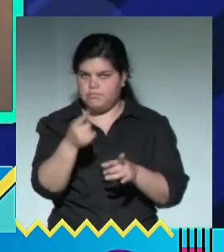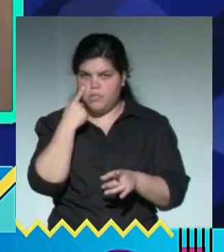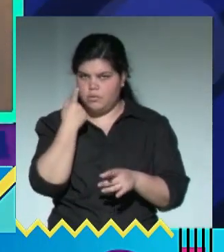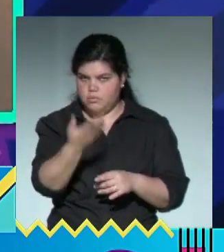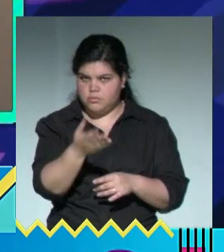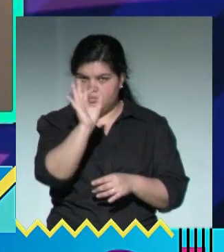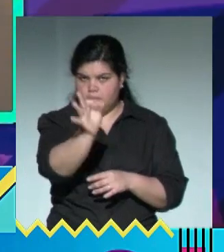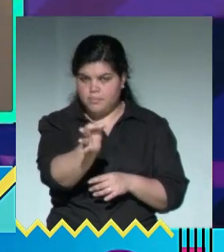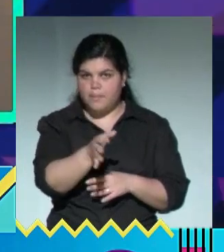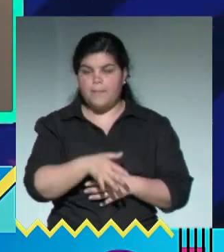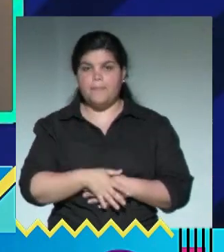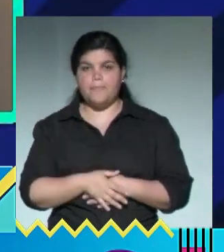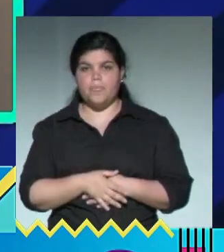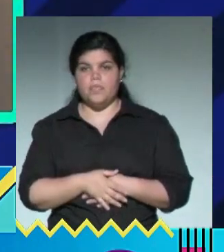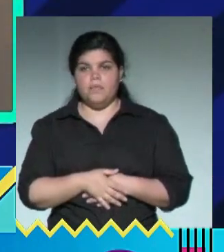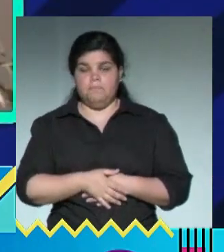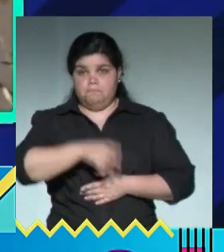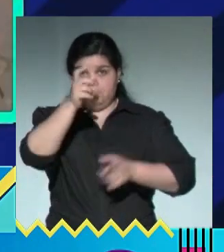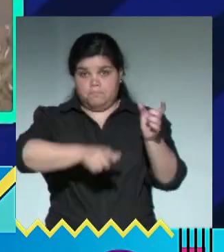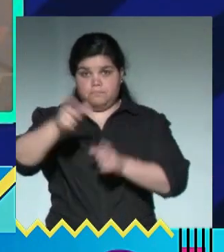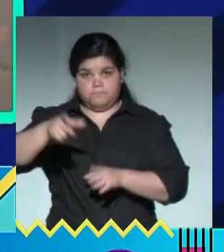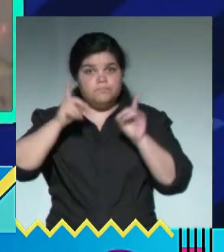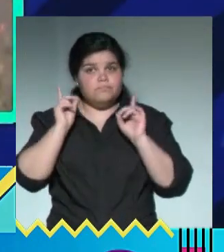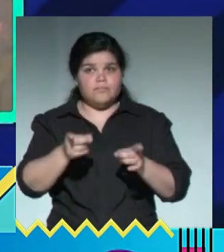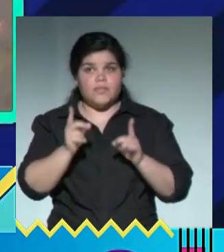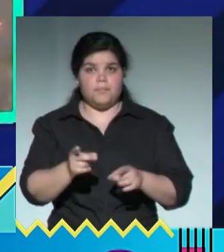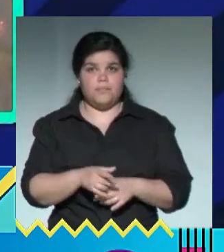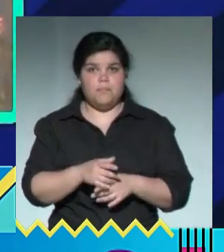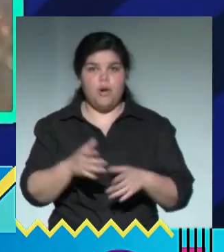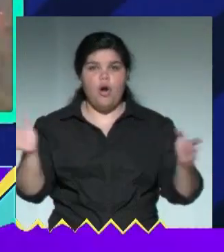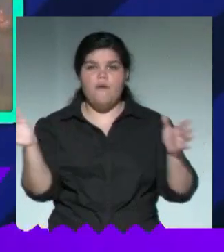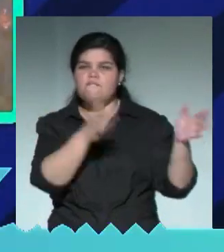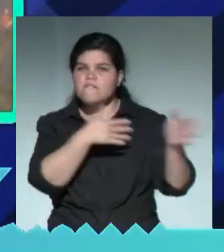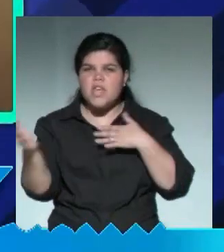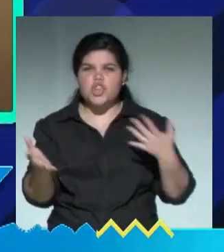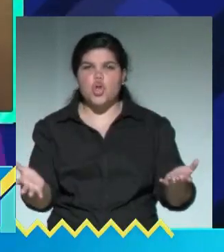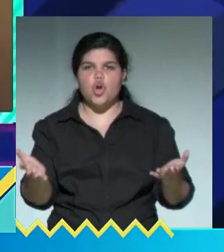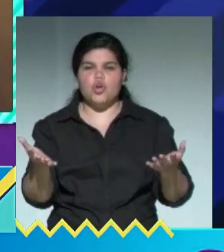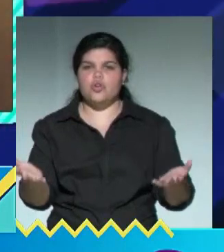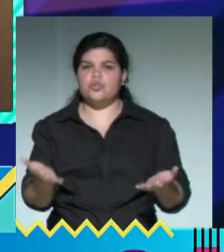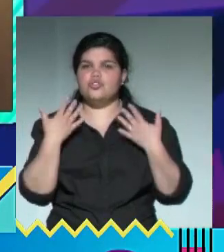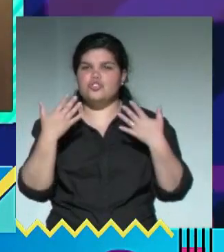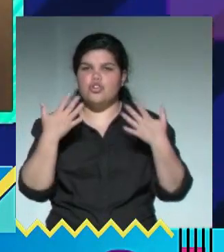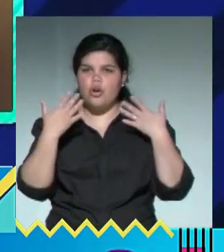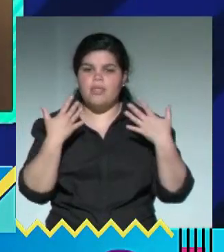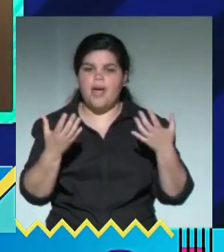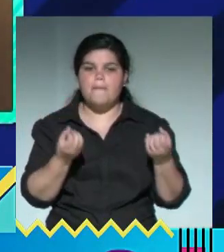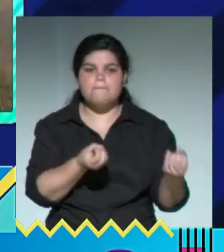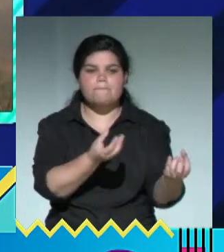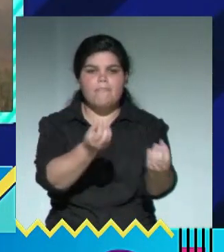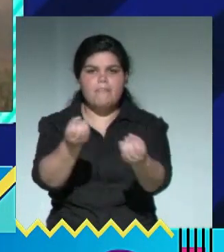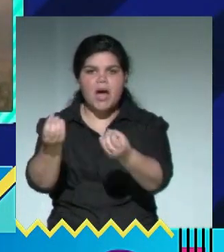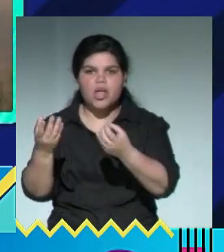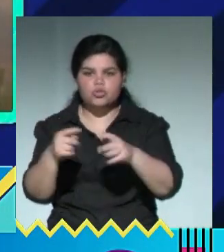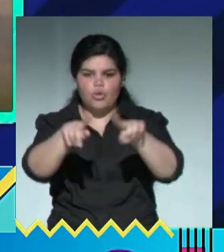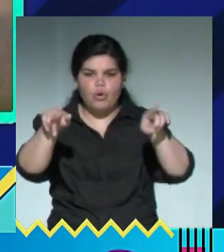han habido personas que encendieron con sonda, hicieron quema de pastizales. Y eso la verdad